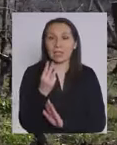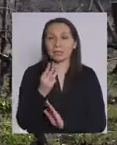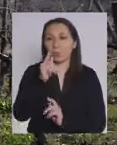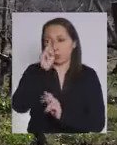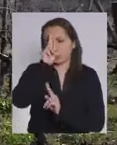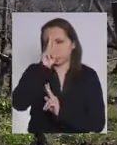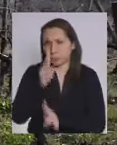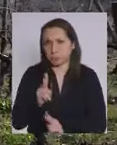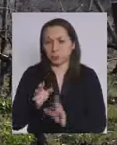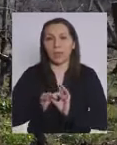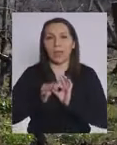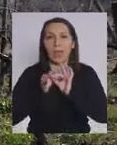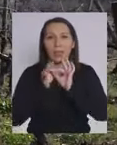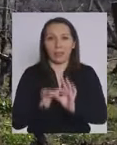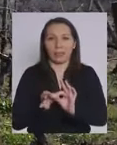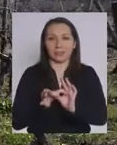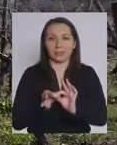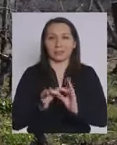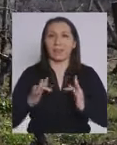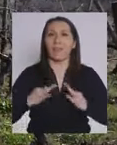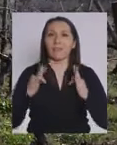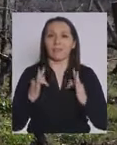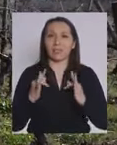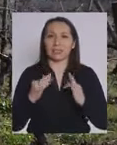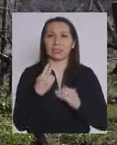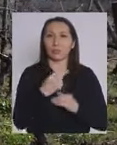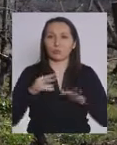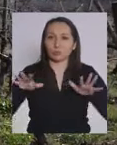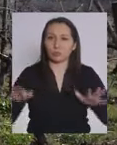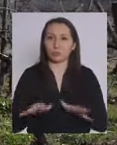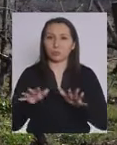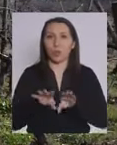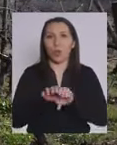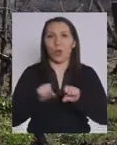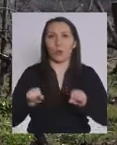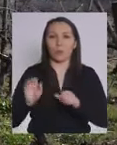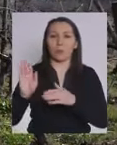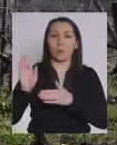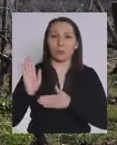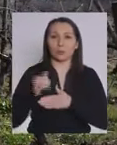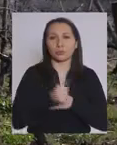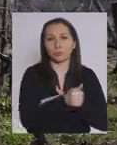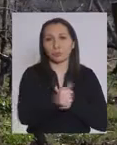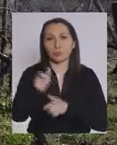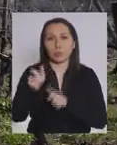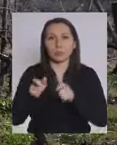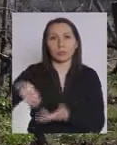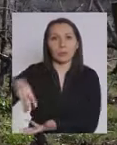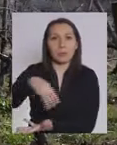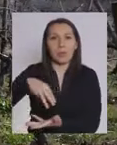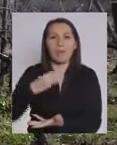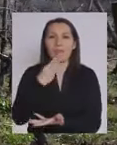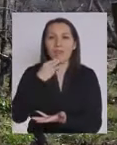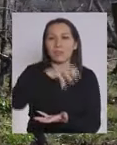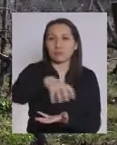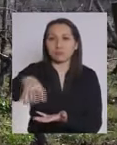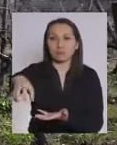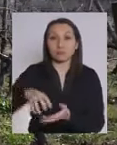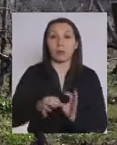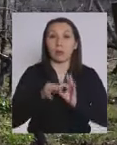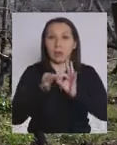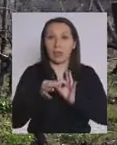agradecer felicitar el esfuerzo y el compromiso de toda esta comunidad maulina porque gracias